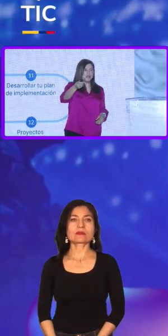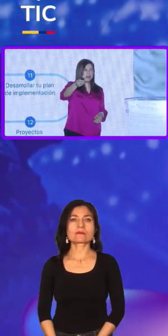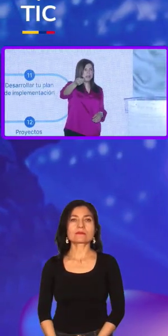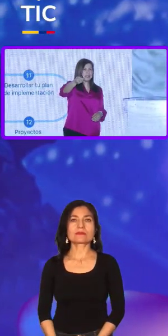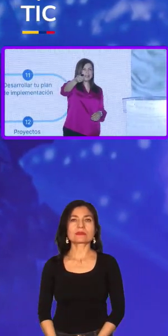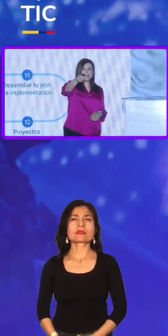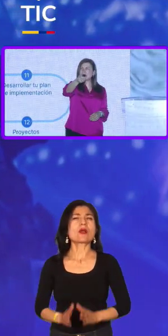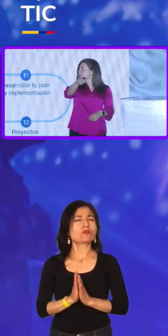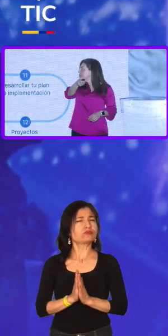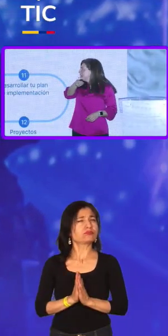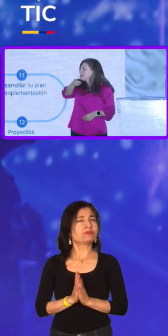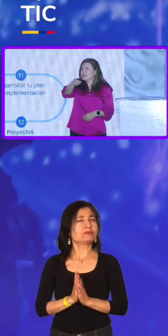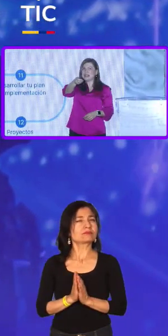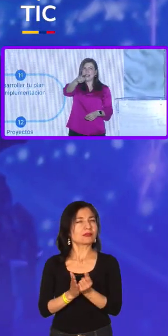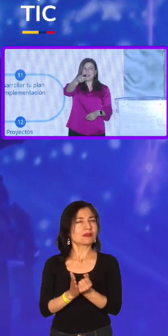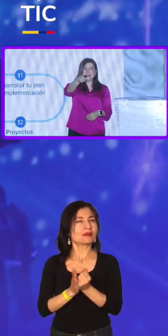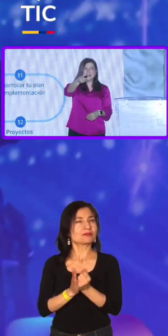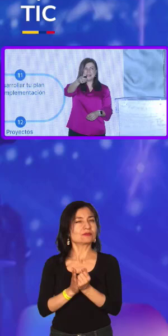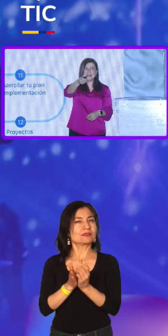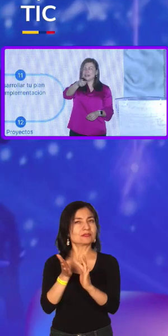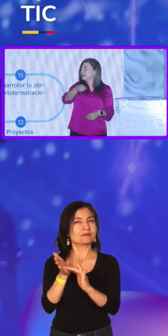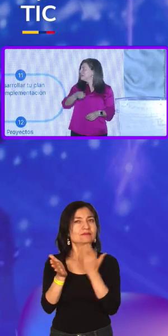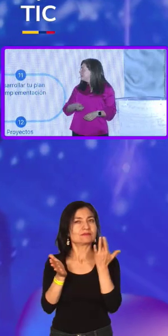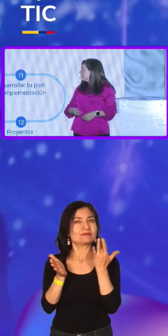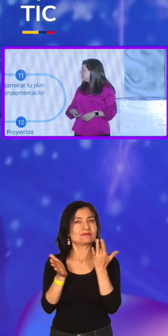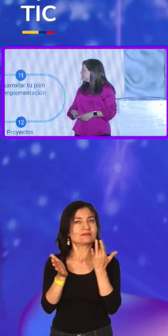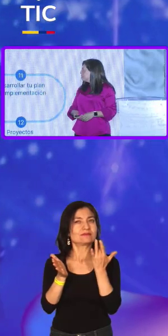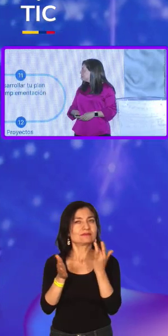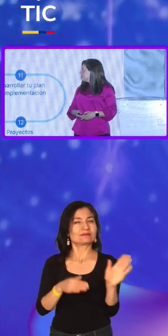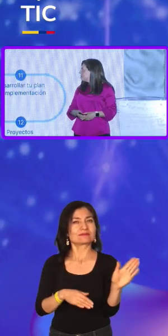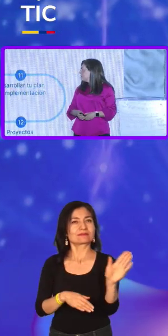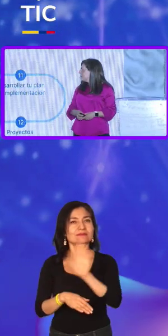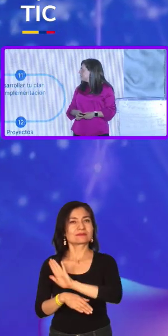¿Me podrían ayudar a pasarle? Porque no me está dejando.